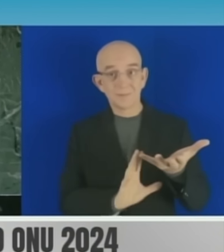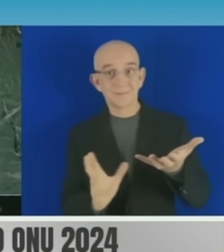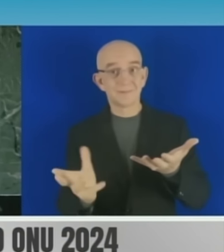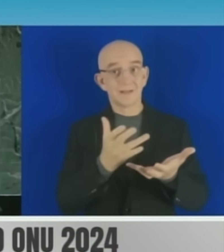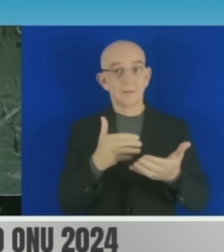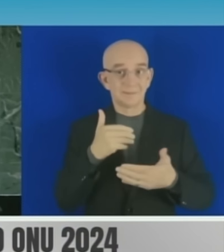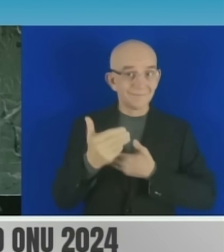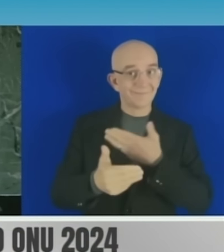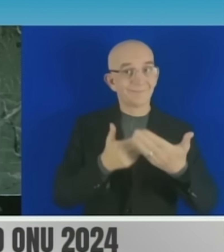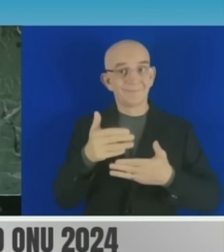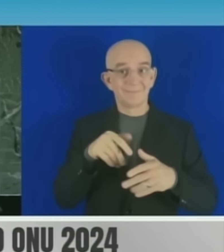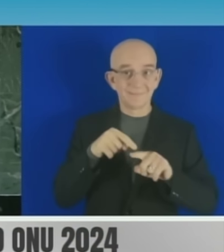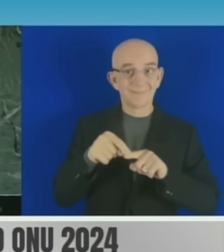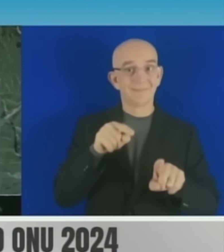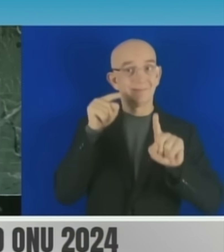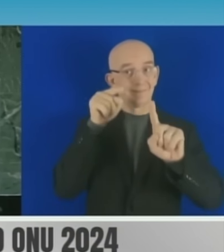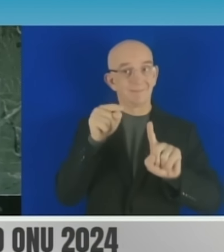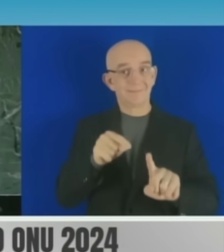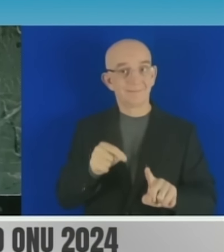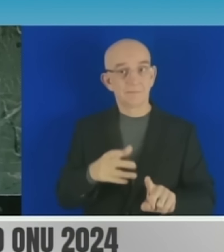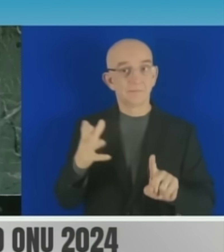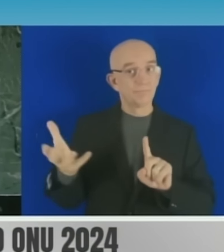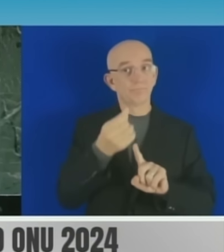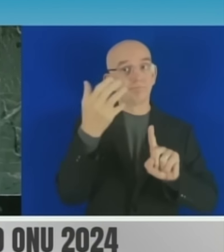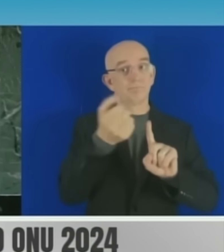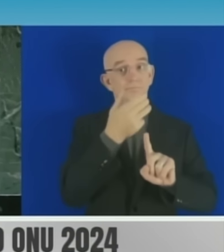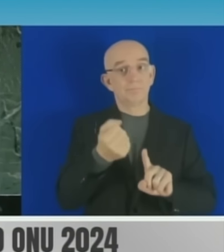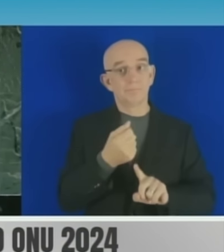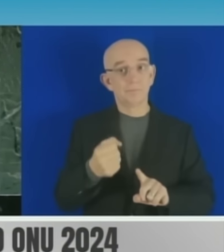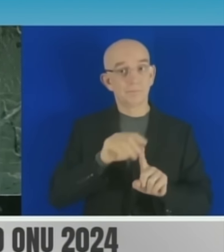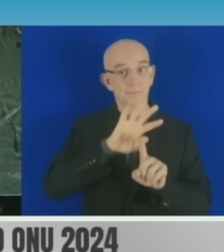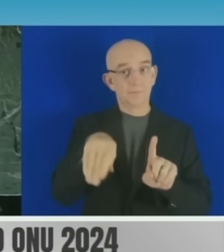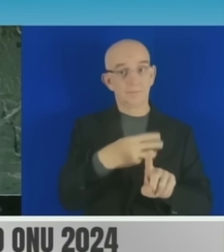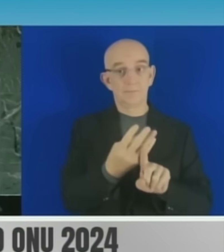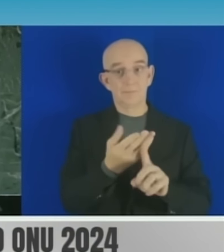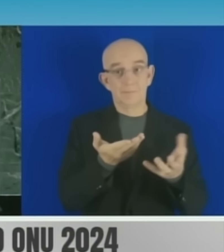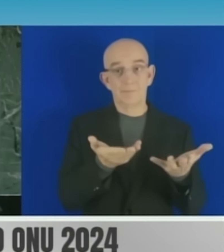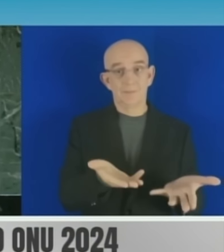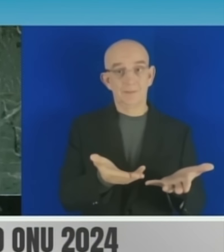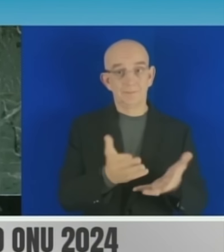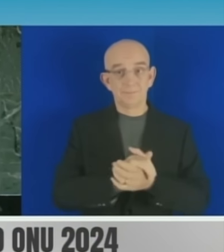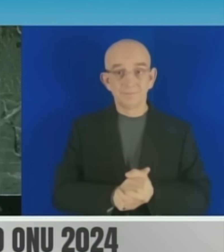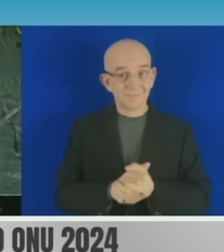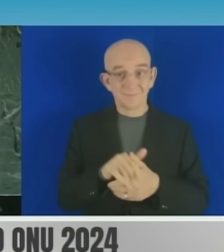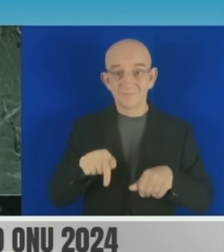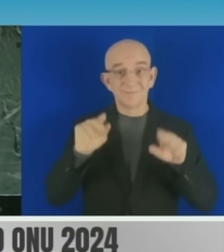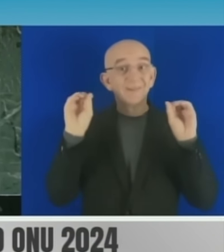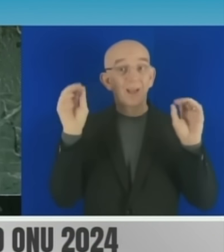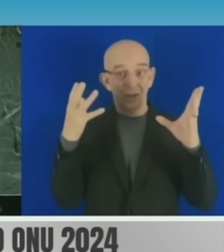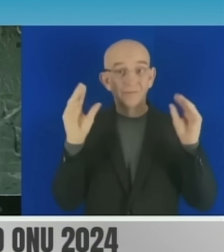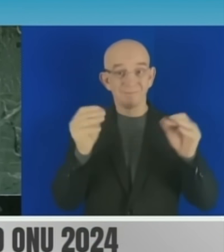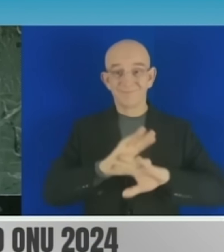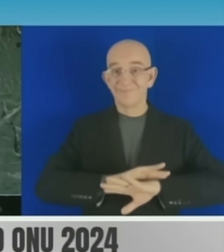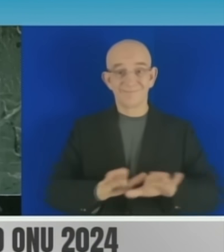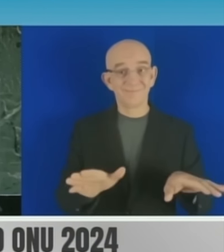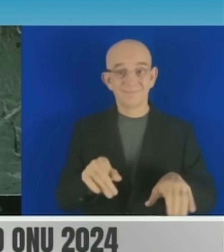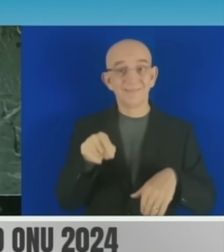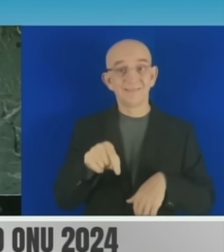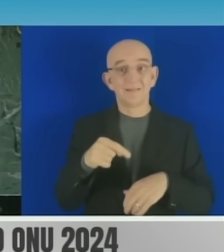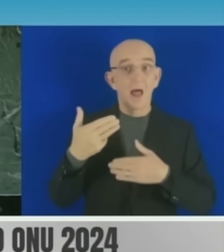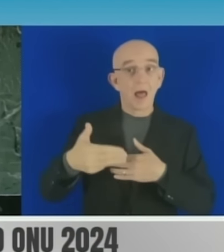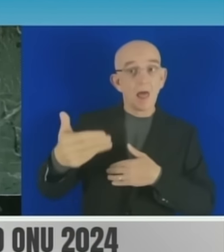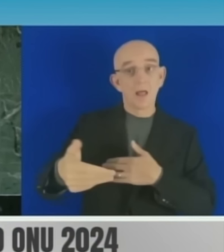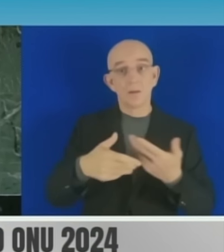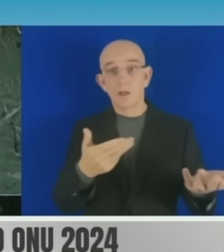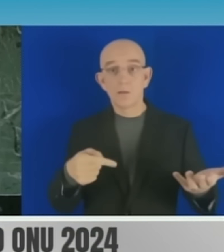urgente, por una parte, avanzar en la reforma de la arquitectura financiera internacional diseñada hoy para perpetuar un modelo de dominación